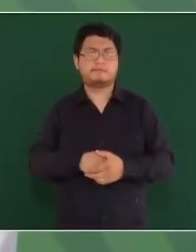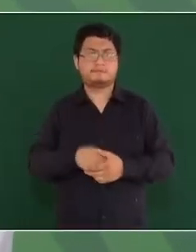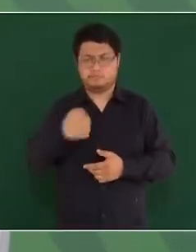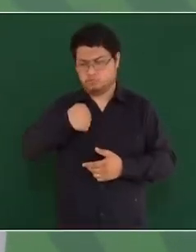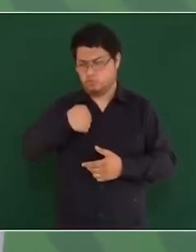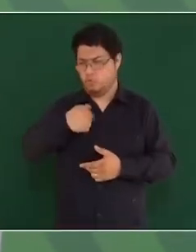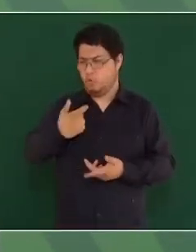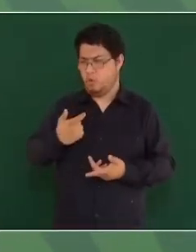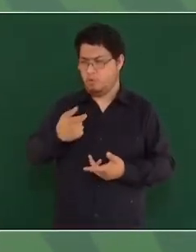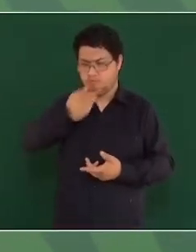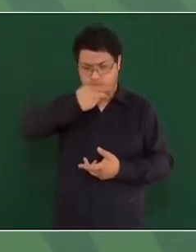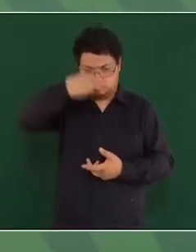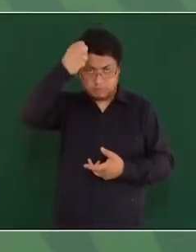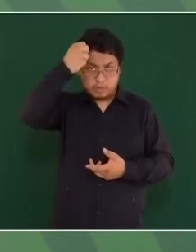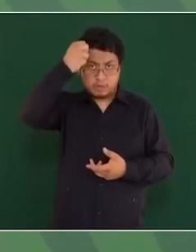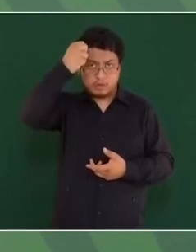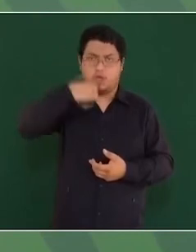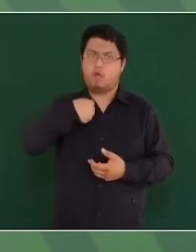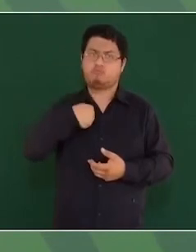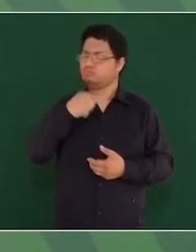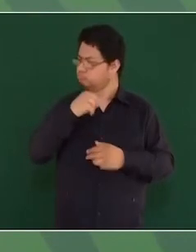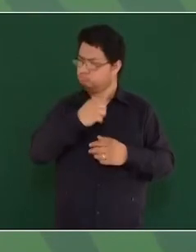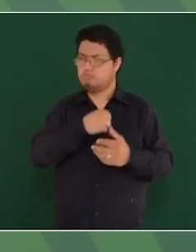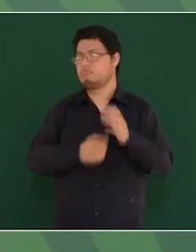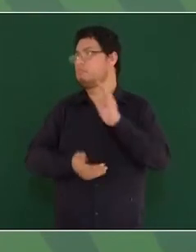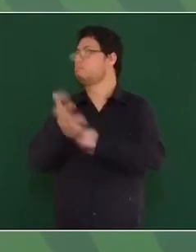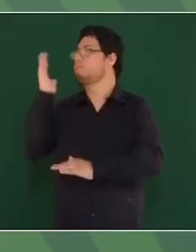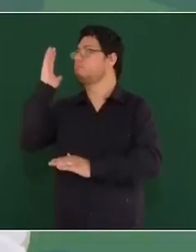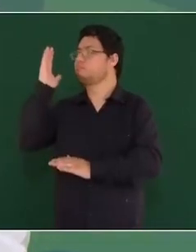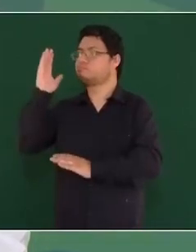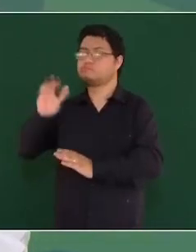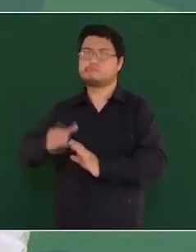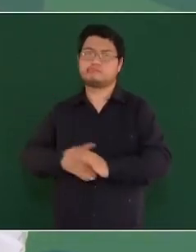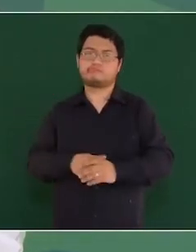una candidatura, me voy.